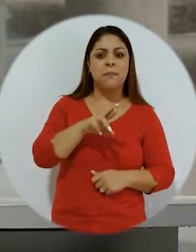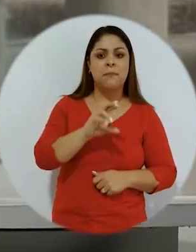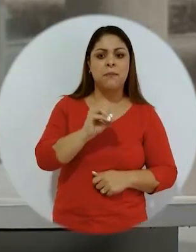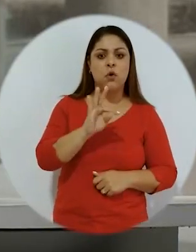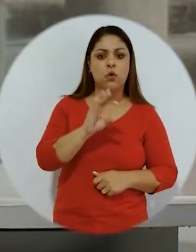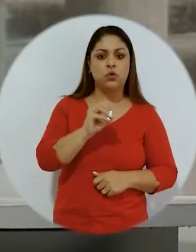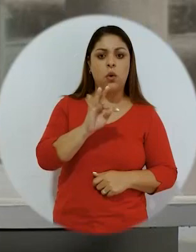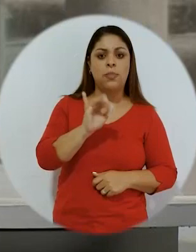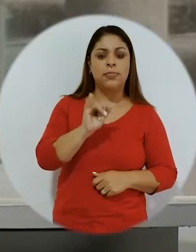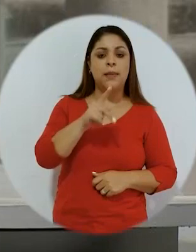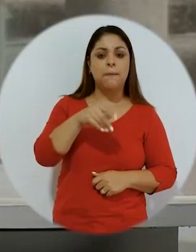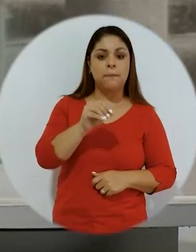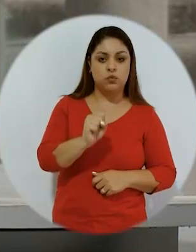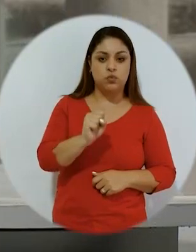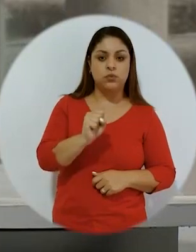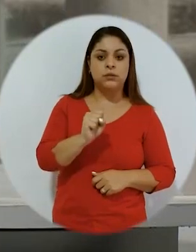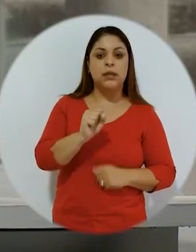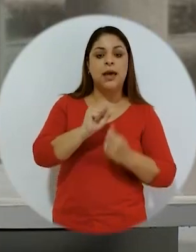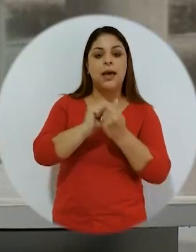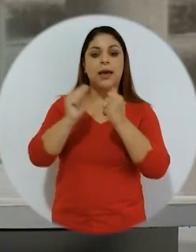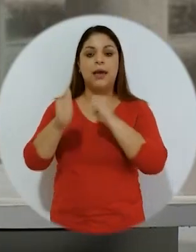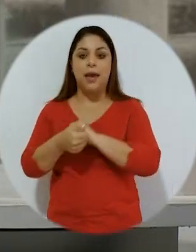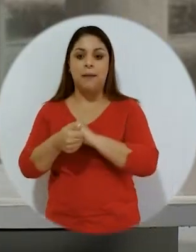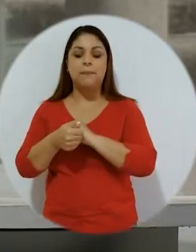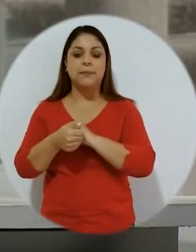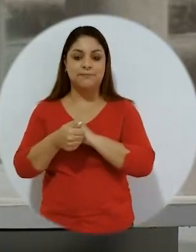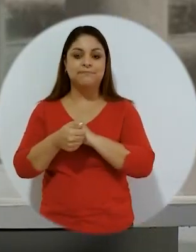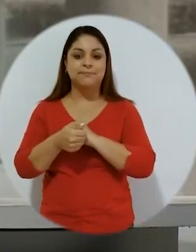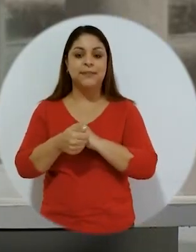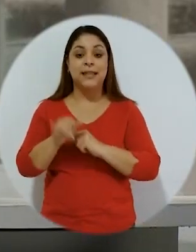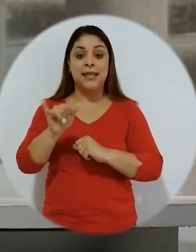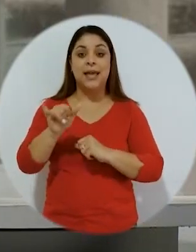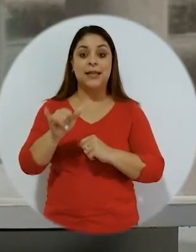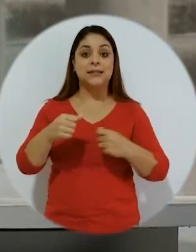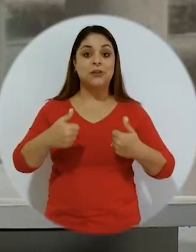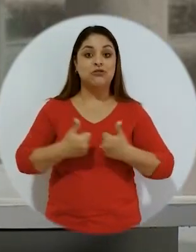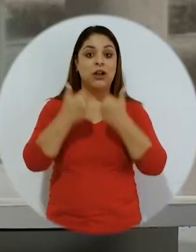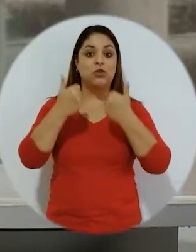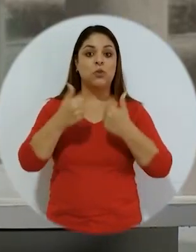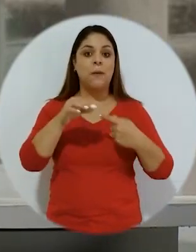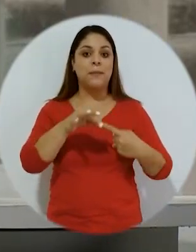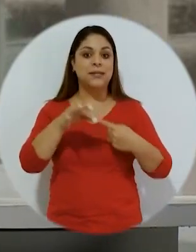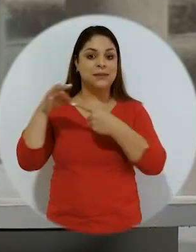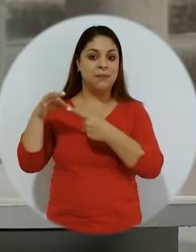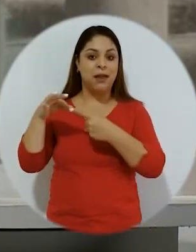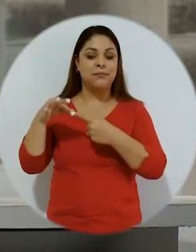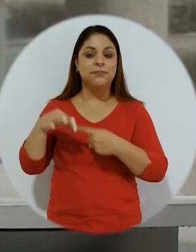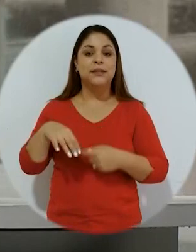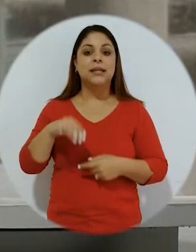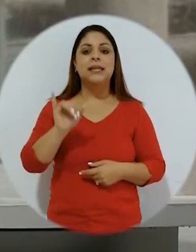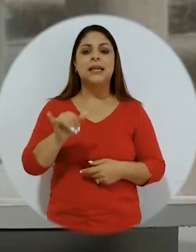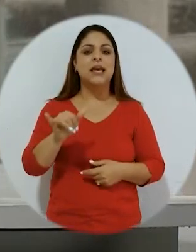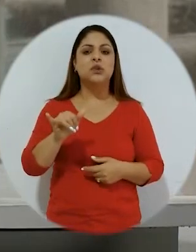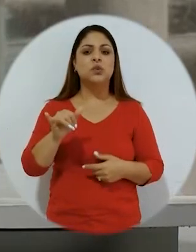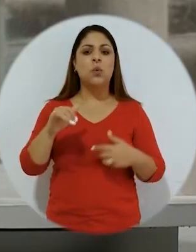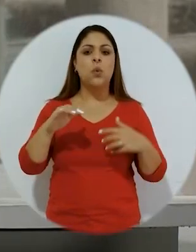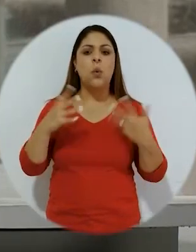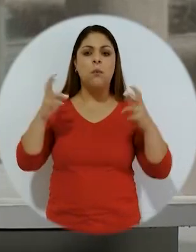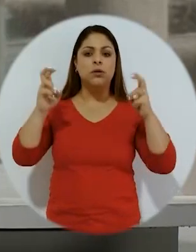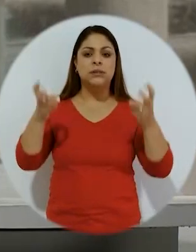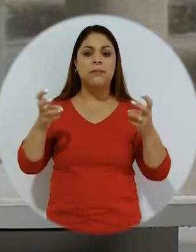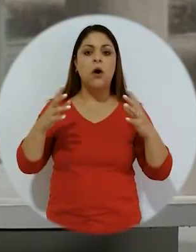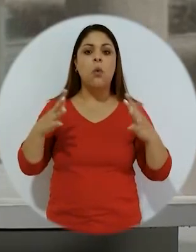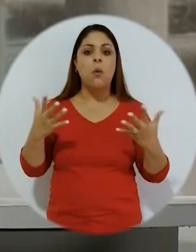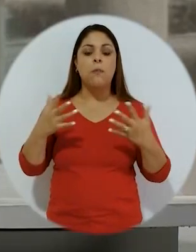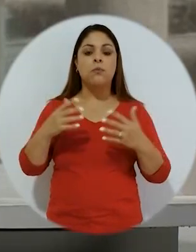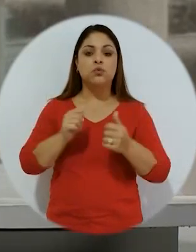prototipos a escalarse y realmente llegar al mercado. Y ese es uno de los retos principales. Y otro reto que es el